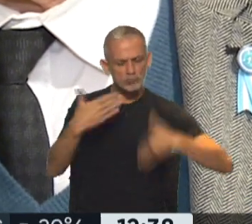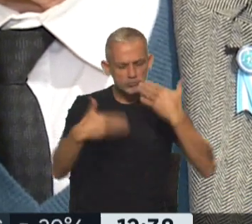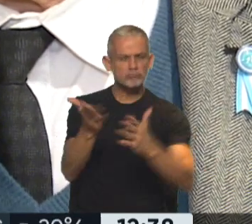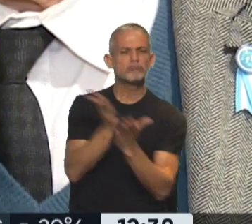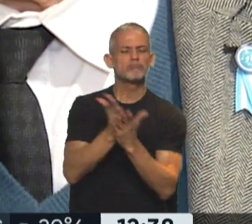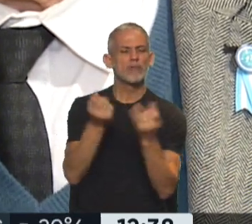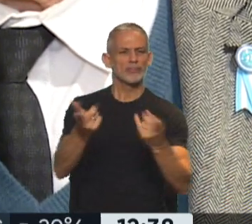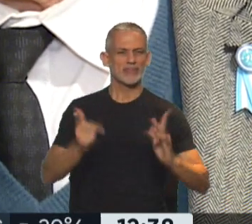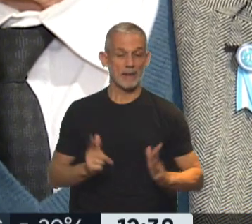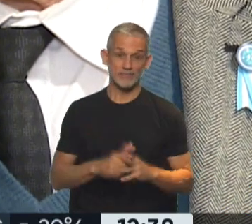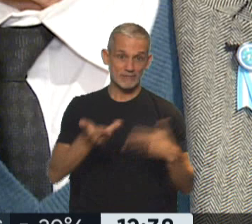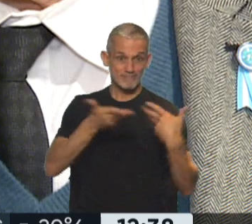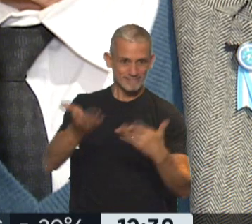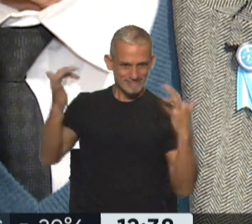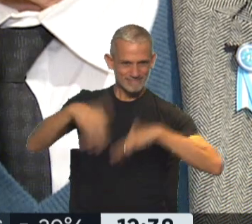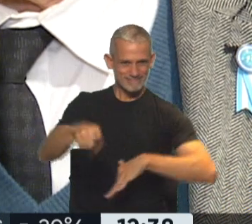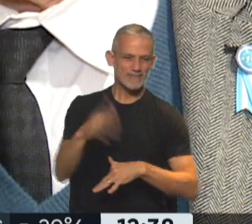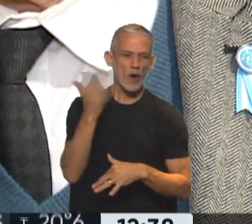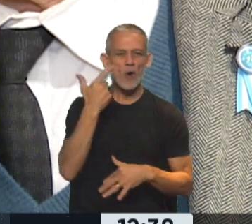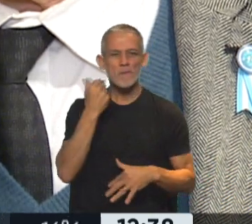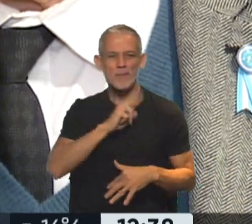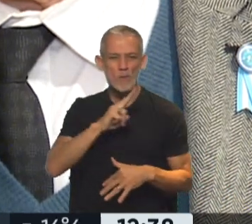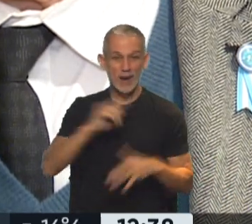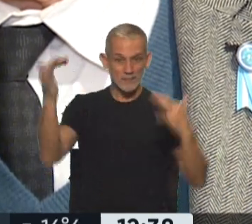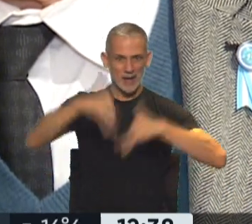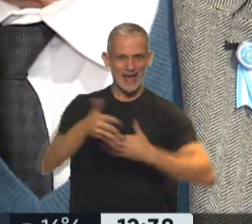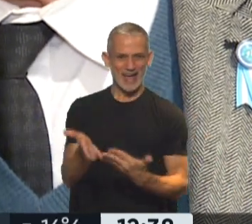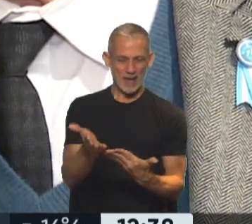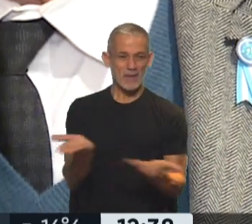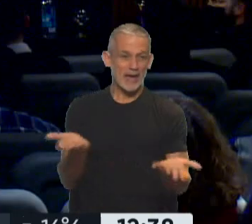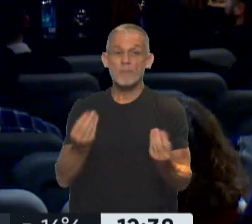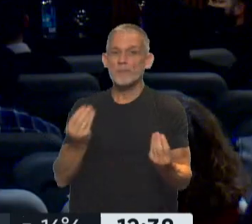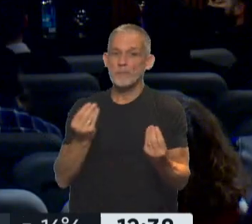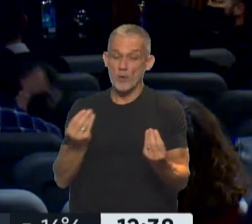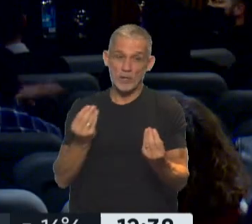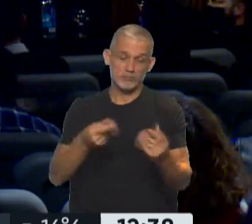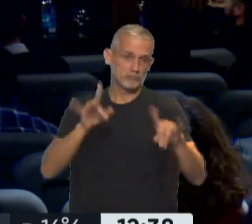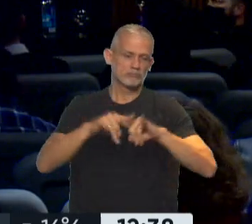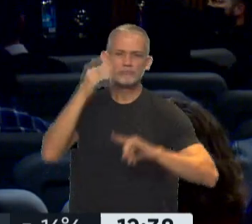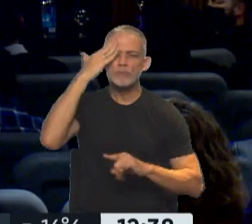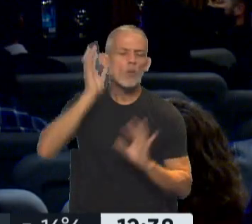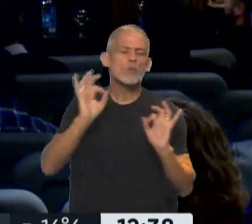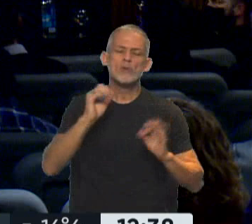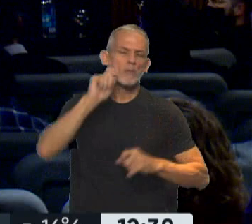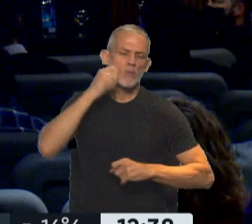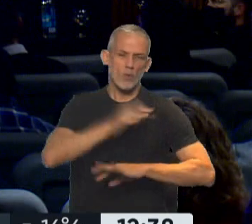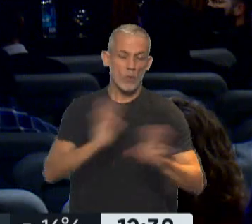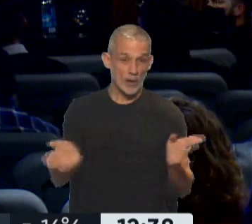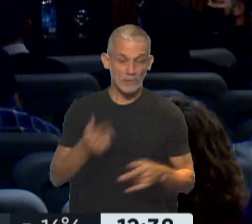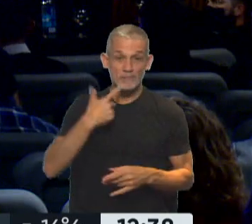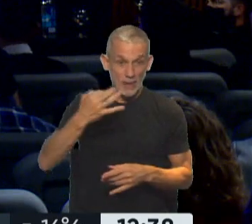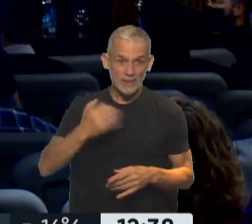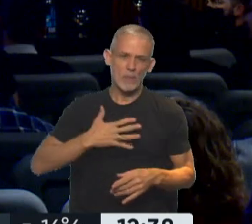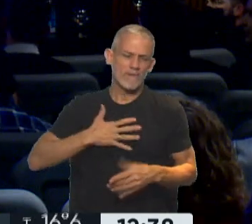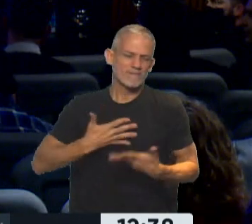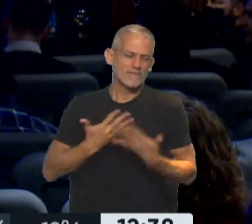garantice plenamente. Así que invitamos a todos y a todas para que efectivamente puedan asistir, porque será un evento cultural de excelencia. La verdad que estamos muy